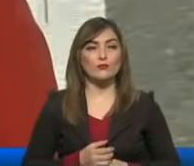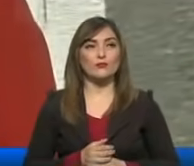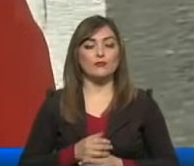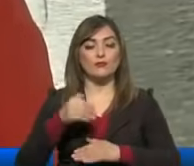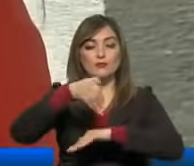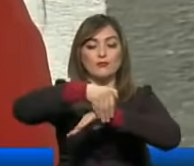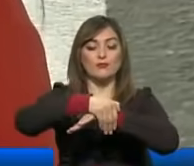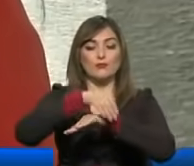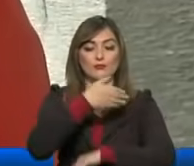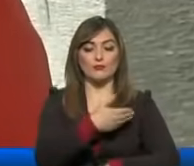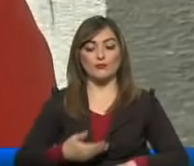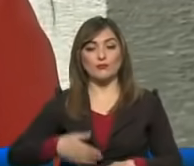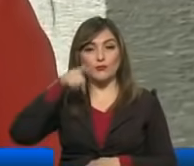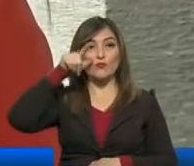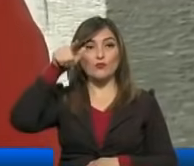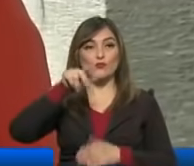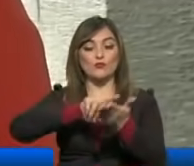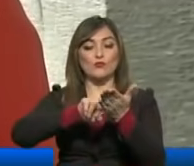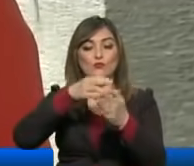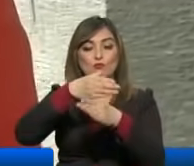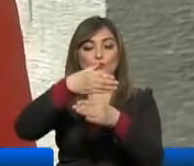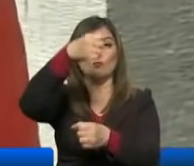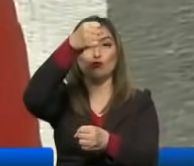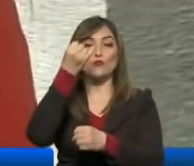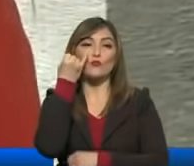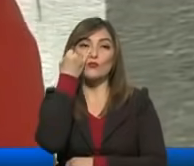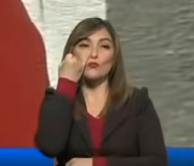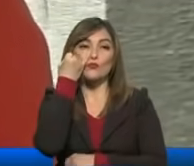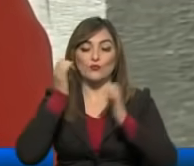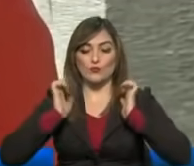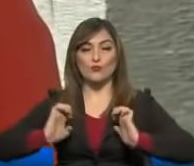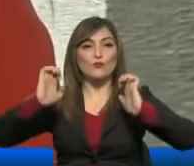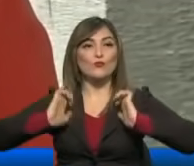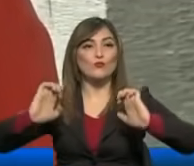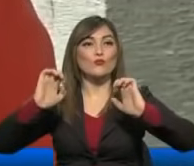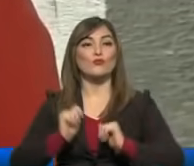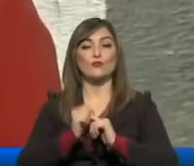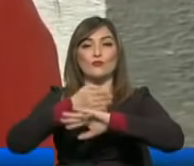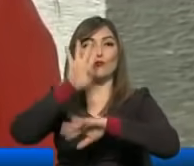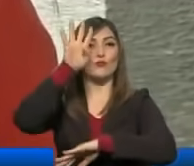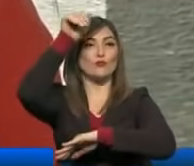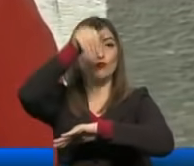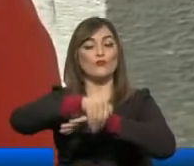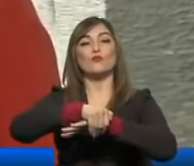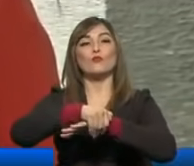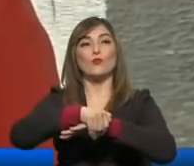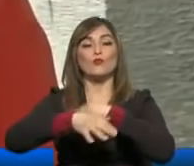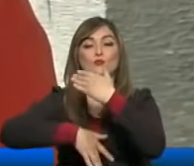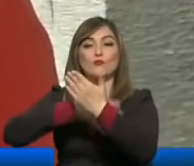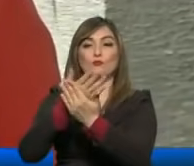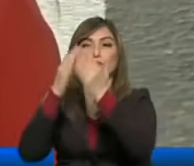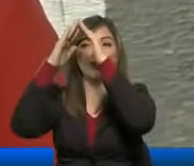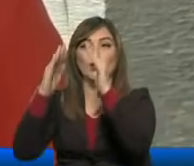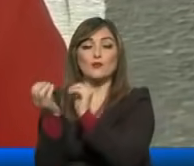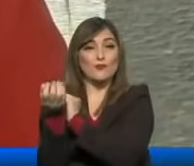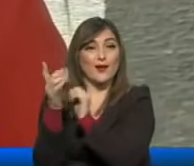se va a reunir con la Federación de Indígenas Evangélicos y luego a las 4 de la tarde irá a la Casa Blanca para